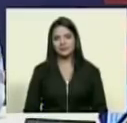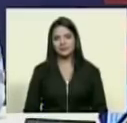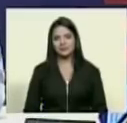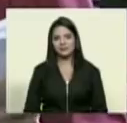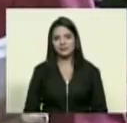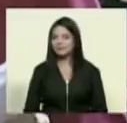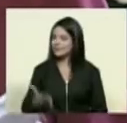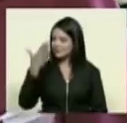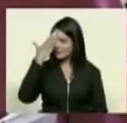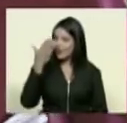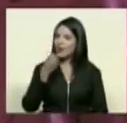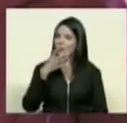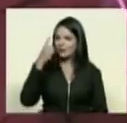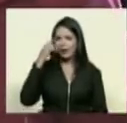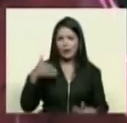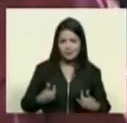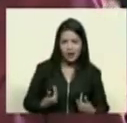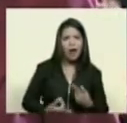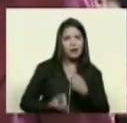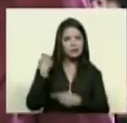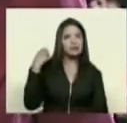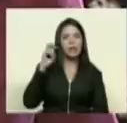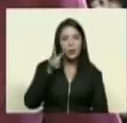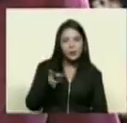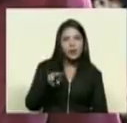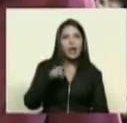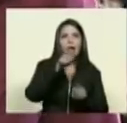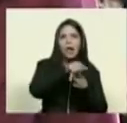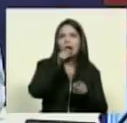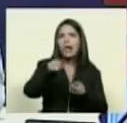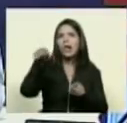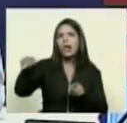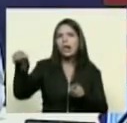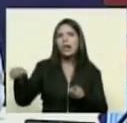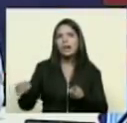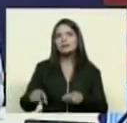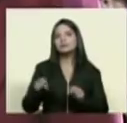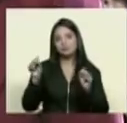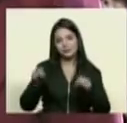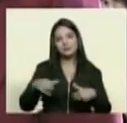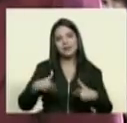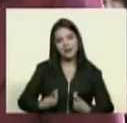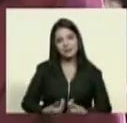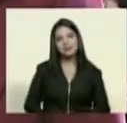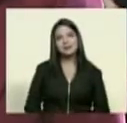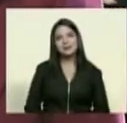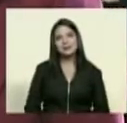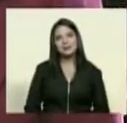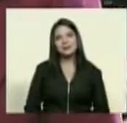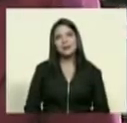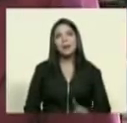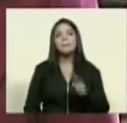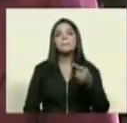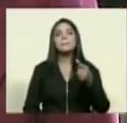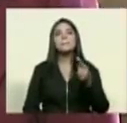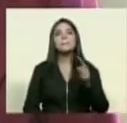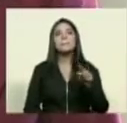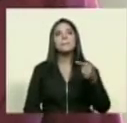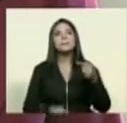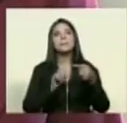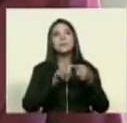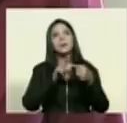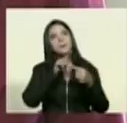¿Cómo está Liz? Buenas tardes. ¿Cansada? Ayer la vi saltimbanqueando de centro de votación en centro de votación. Así es. En principio, tomando en cuenta